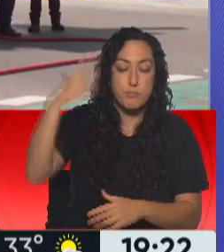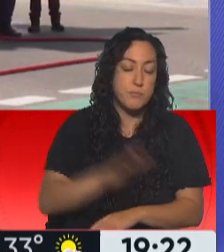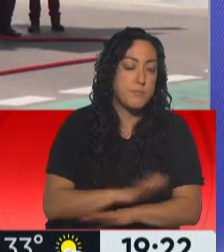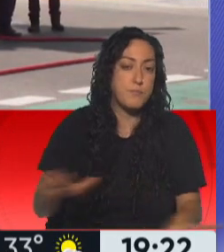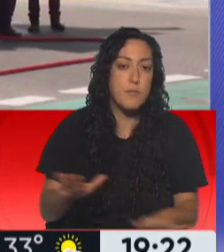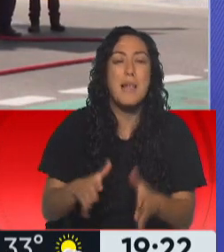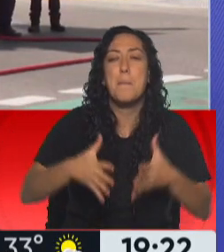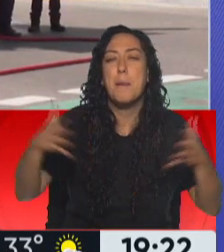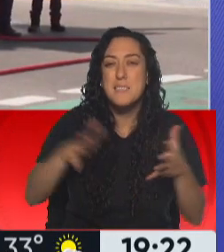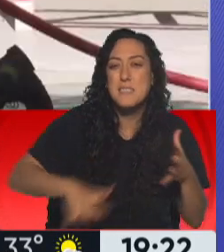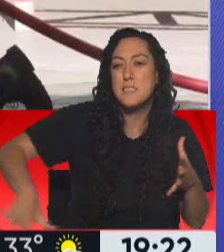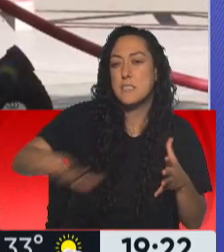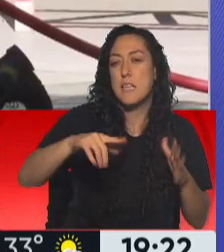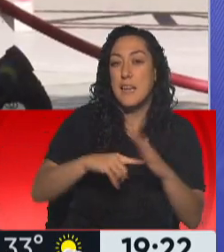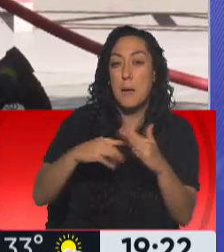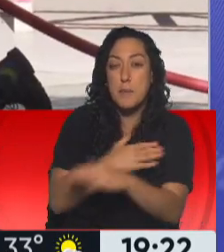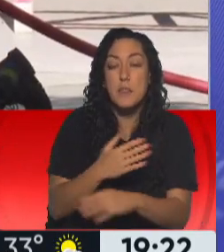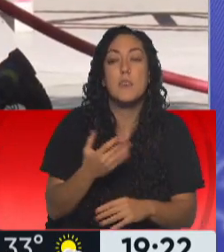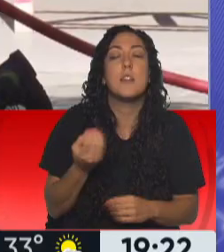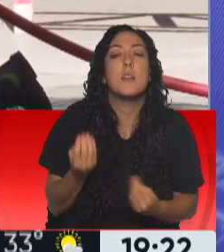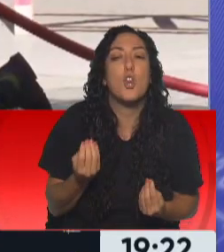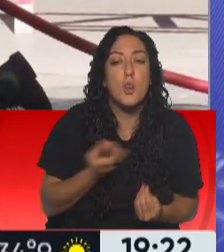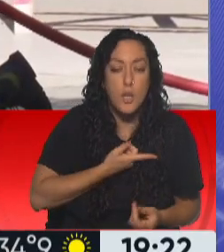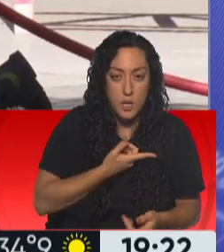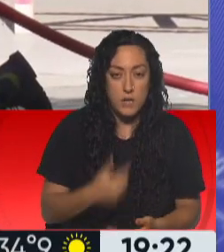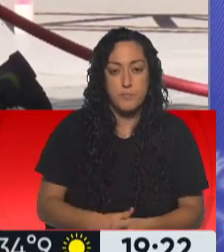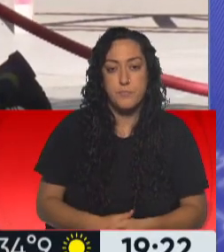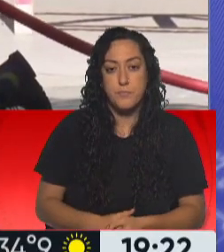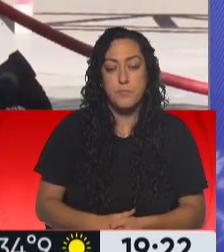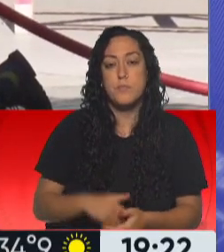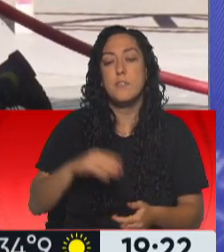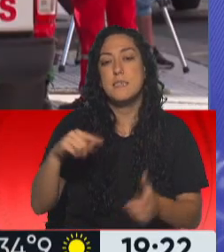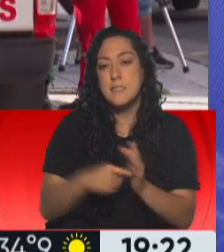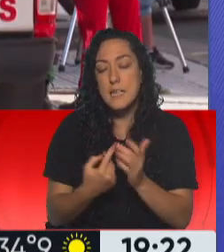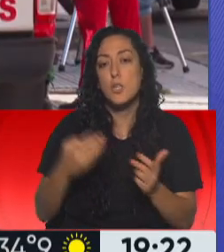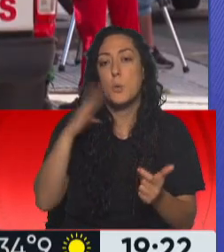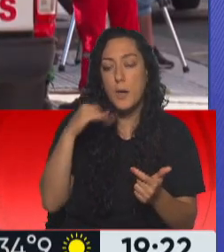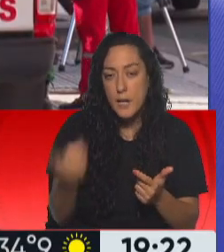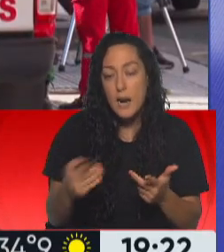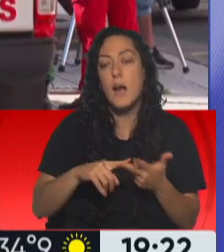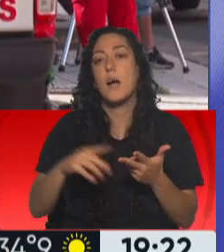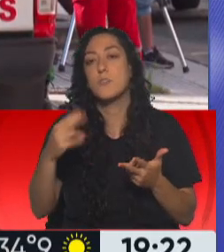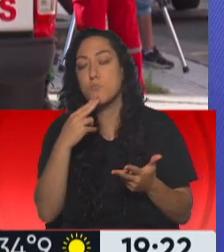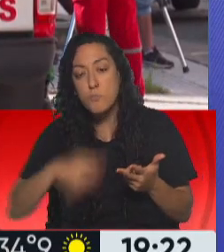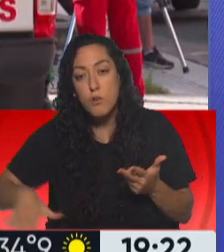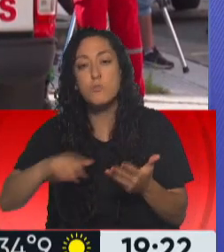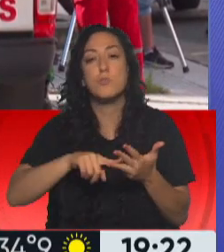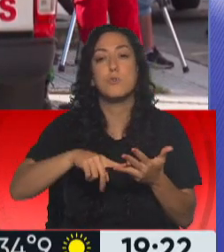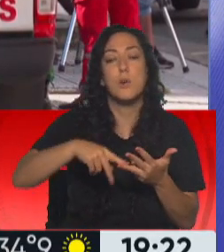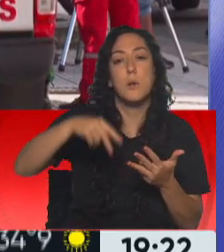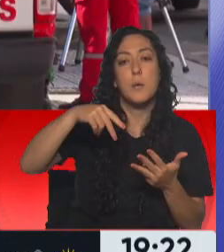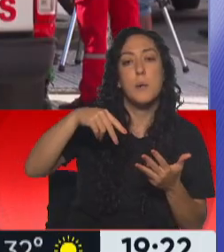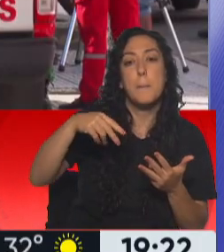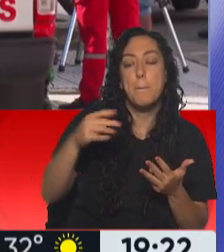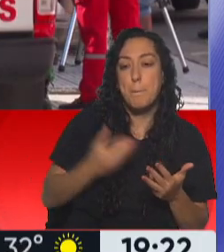más importantes en la ciudad de Buenos Aires? En estos barrios. Atención, Valvanera, Barracas, Boedo, Caballito, La Boca, Montserrat,